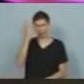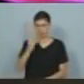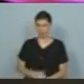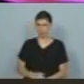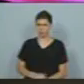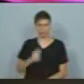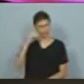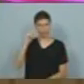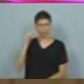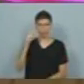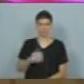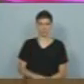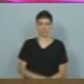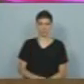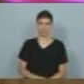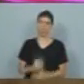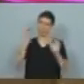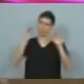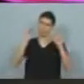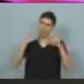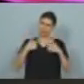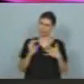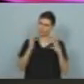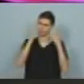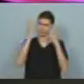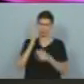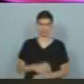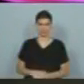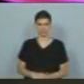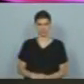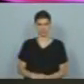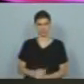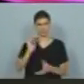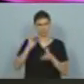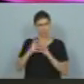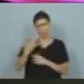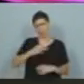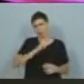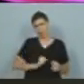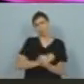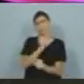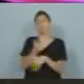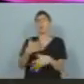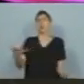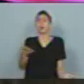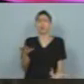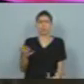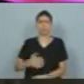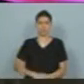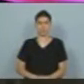mío! ¡Qué idiota! Bueno, hasta luego, chicos. Ya me puse mal humor. ¿Qué años, miércoles? ¿Hasta cuándo hay que aguantarte?